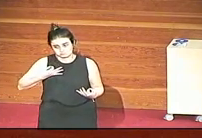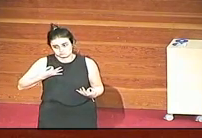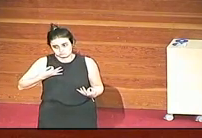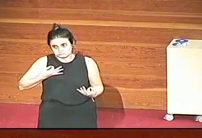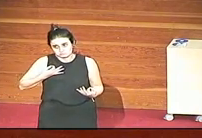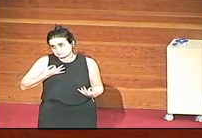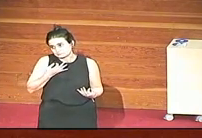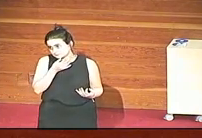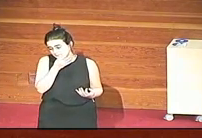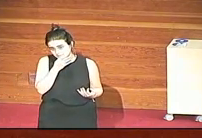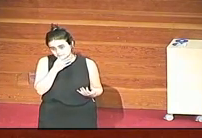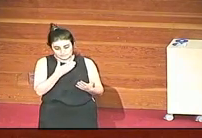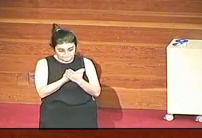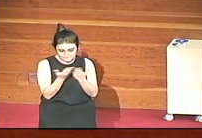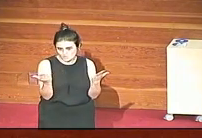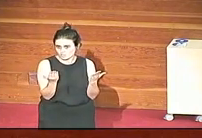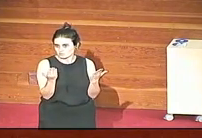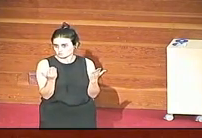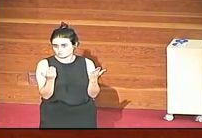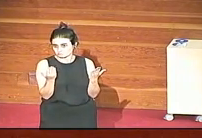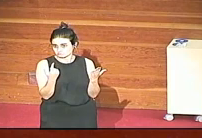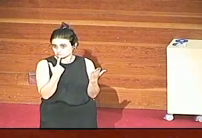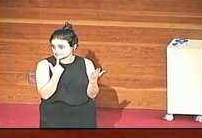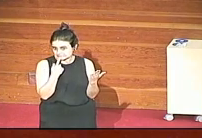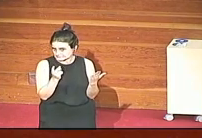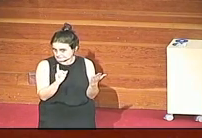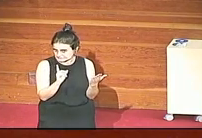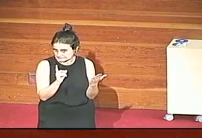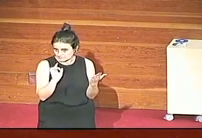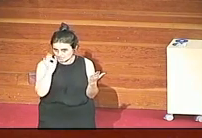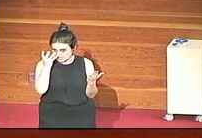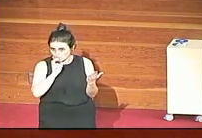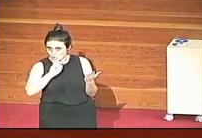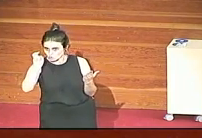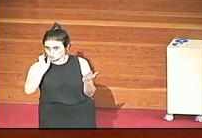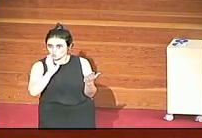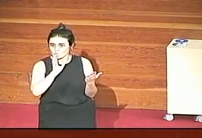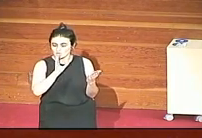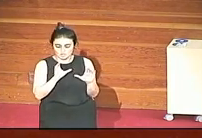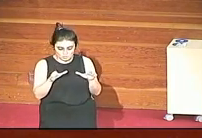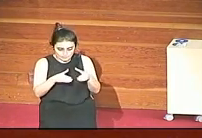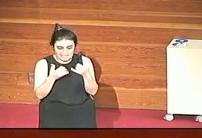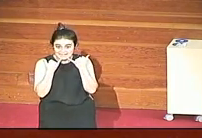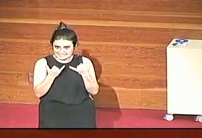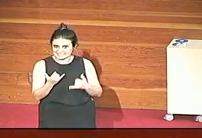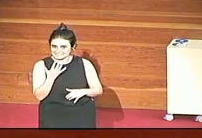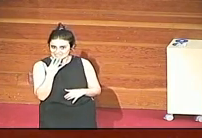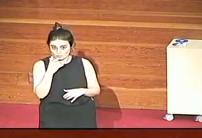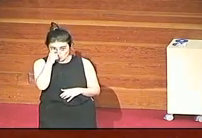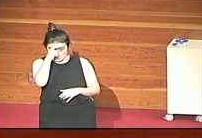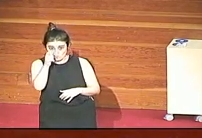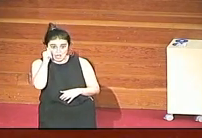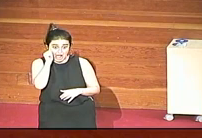sale por ejemplo en los periódicos estas otras iniciativas de las comunidades energéticas en los pueblos de álava tan